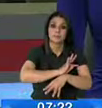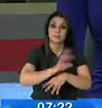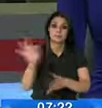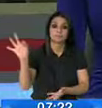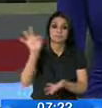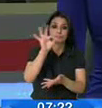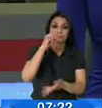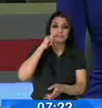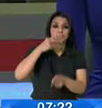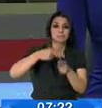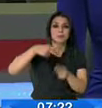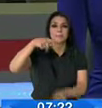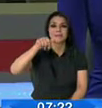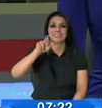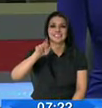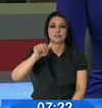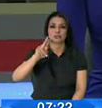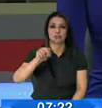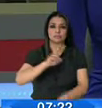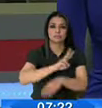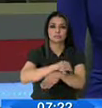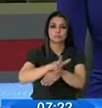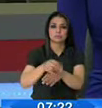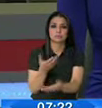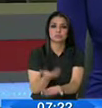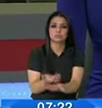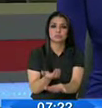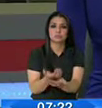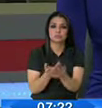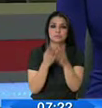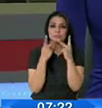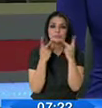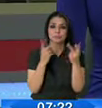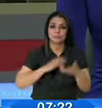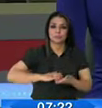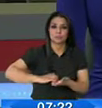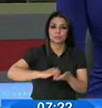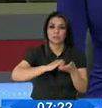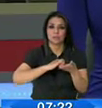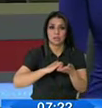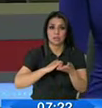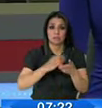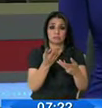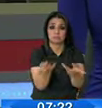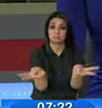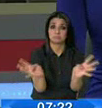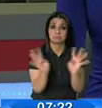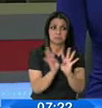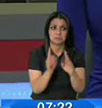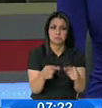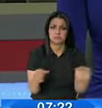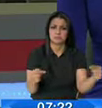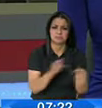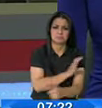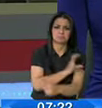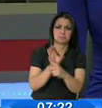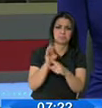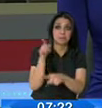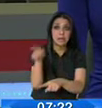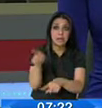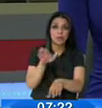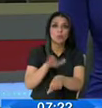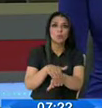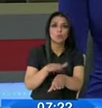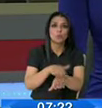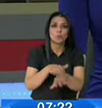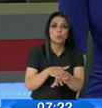a Patricio Rivera como superintendente de Economía Popular y Solidaria. Esto en medio de las críticas de la oposición que responsabilizan a Rivera